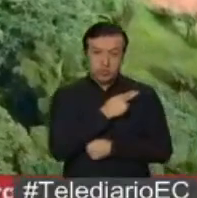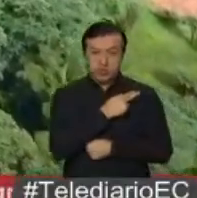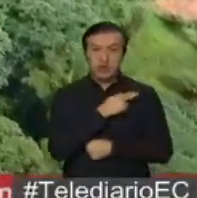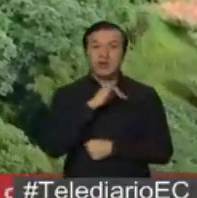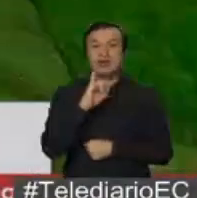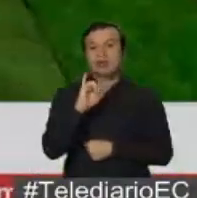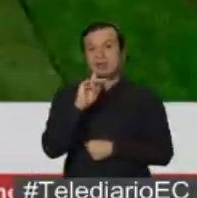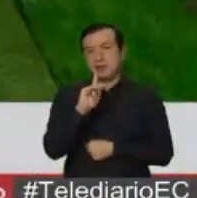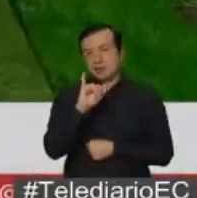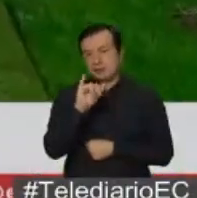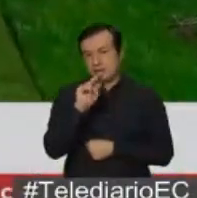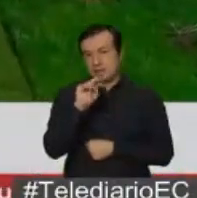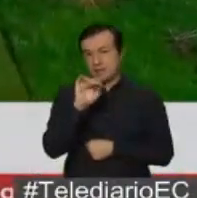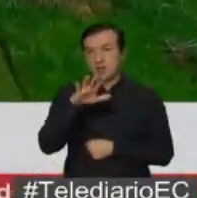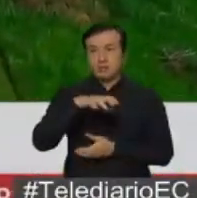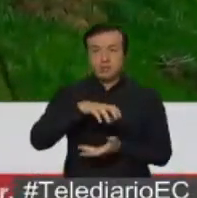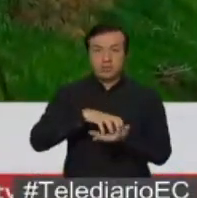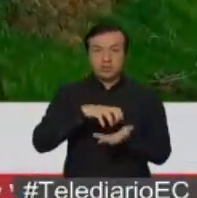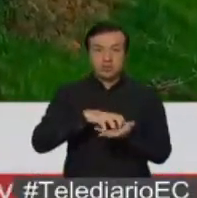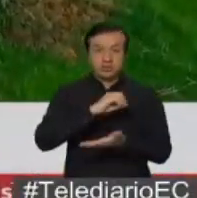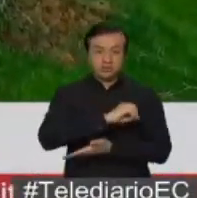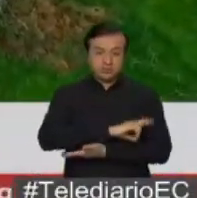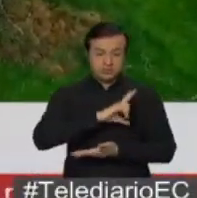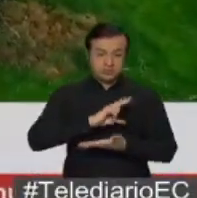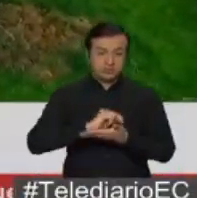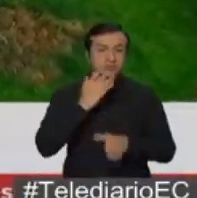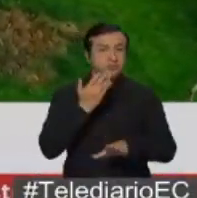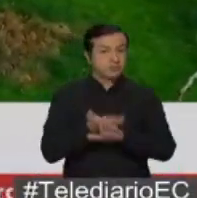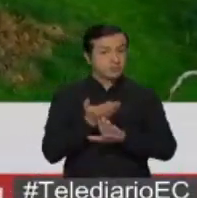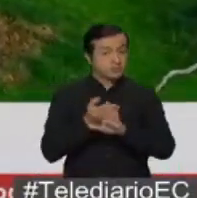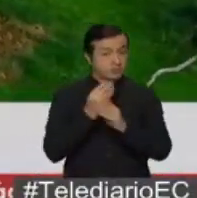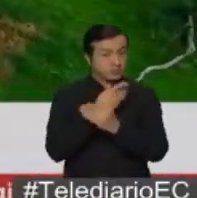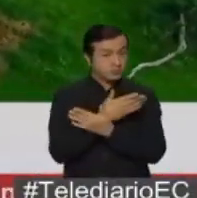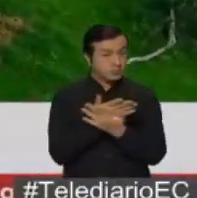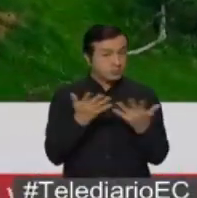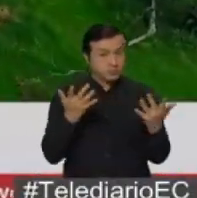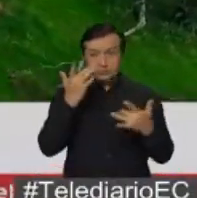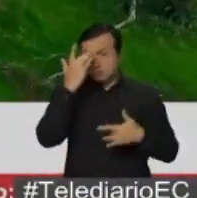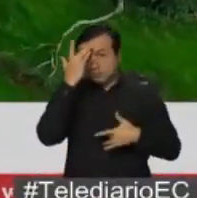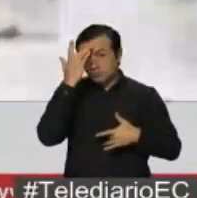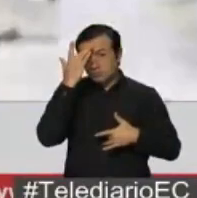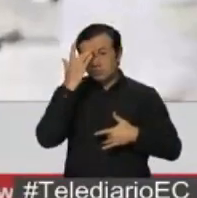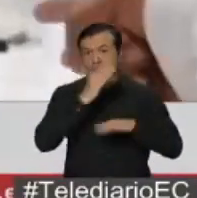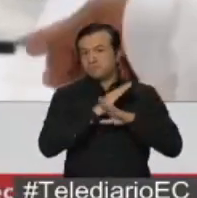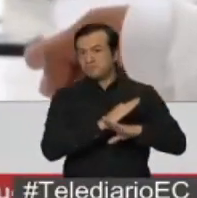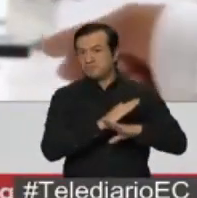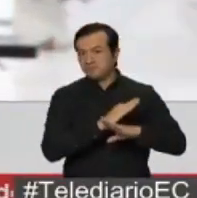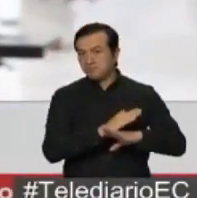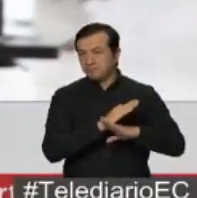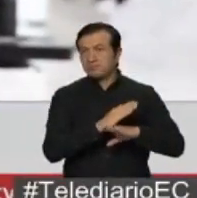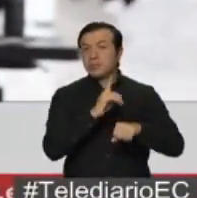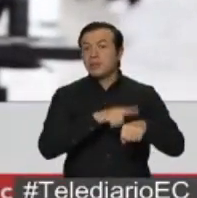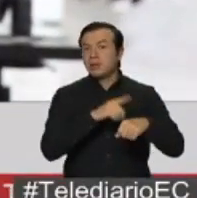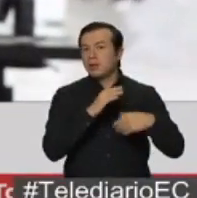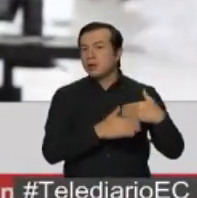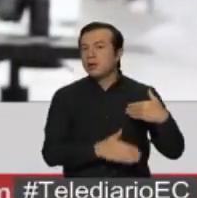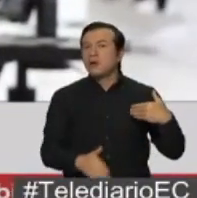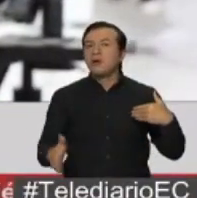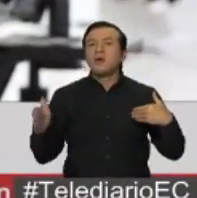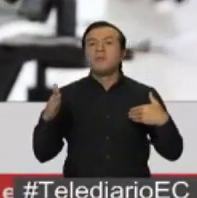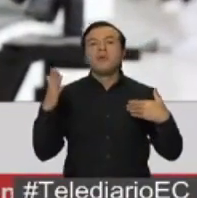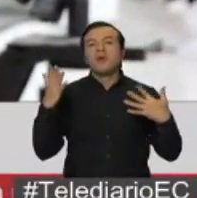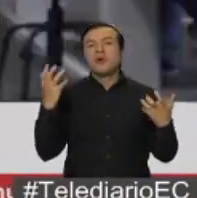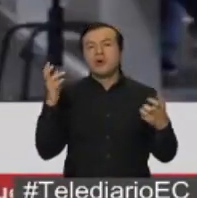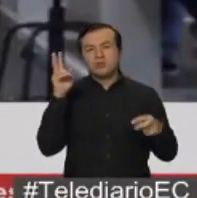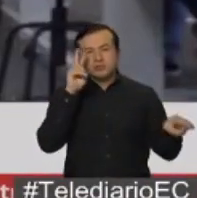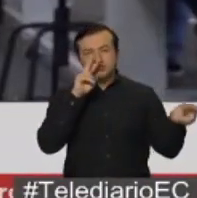amazónica y que ubicada en la provincia de napo plantea varias propuestas para enfrentar el cob y 19 a largo plazo se busca reconocer las